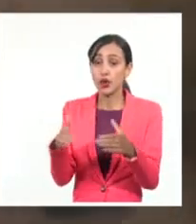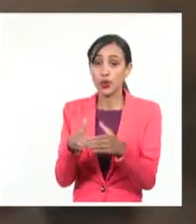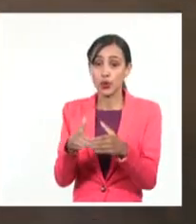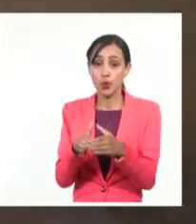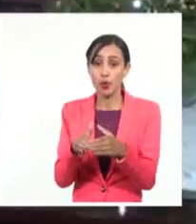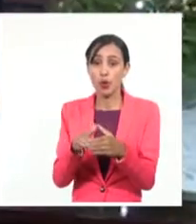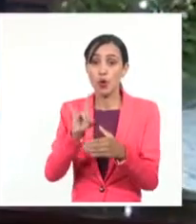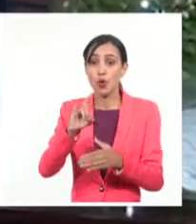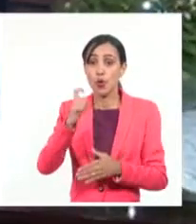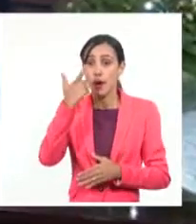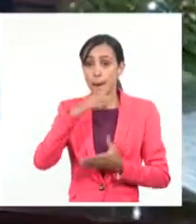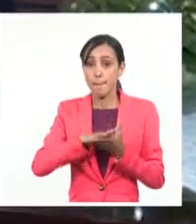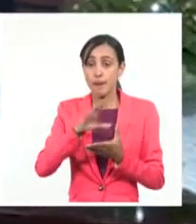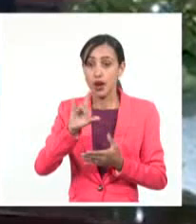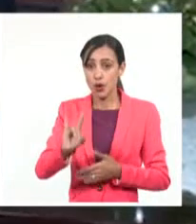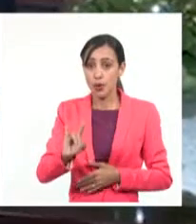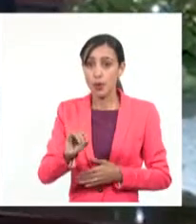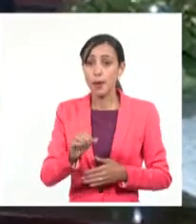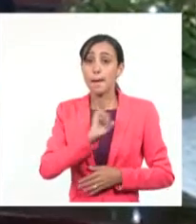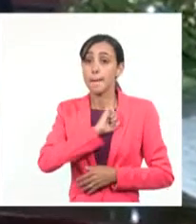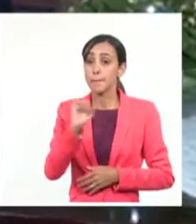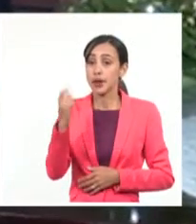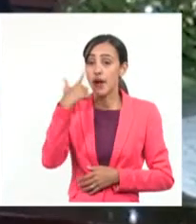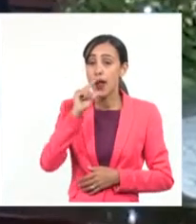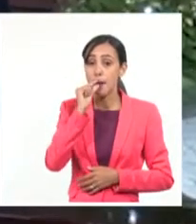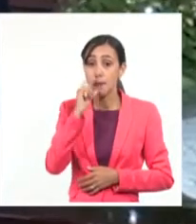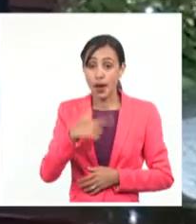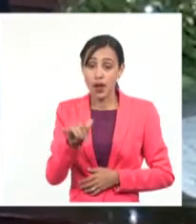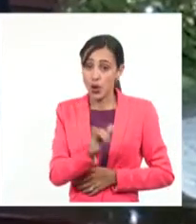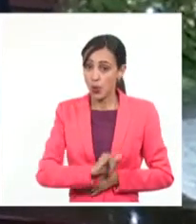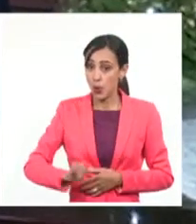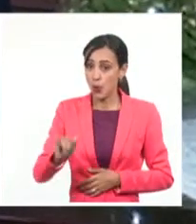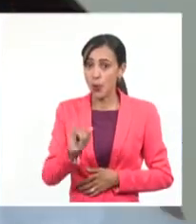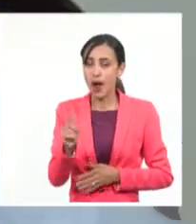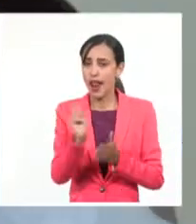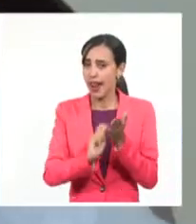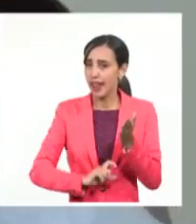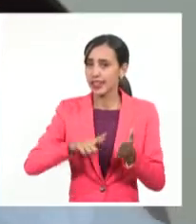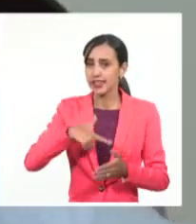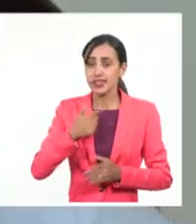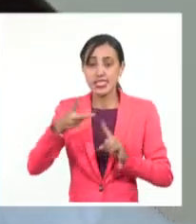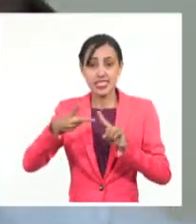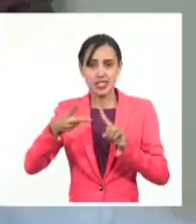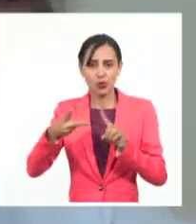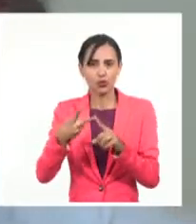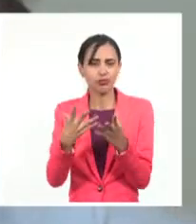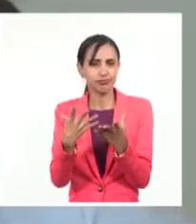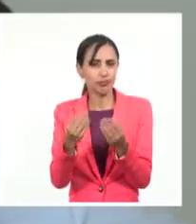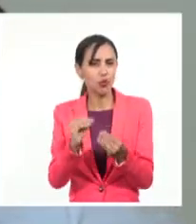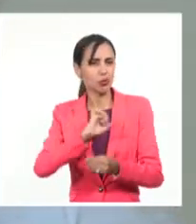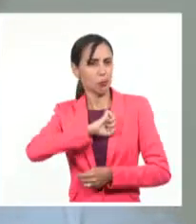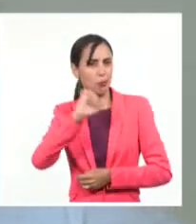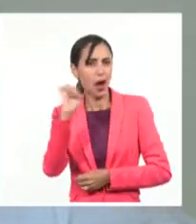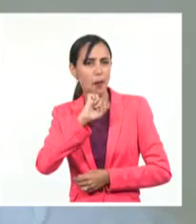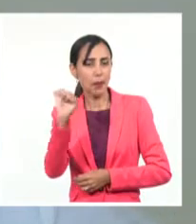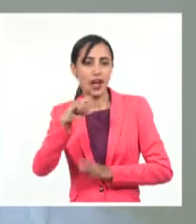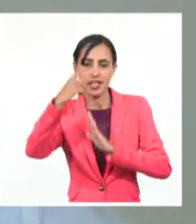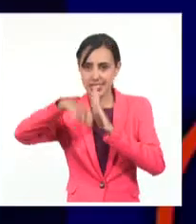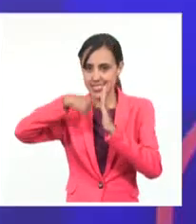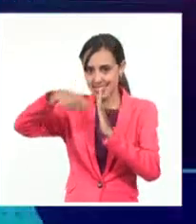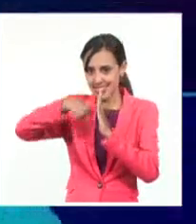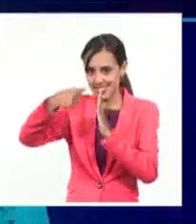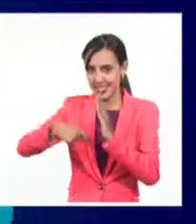entre sus premios está el alba de las letras y de las artes en su segunda edición y múltiples galardones cinematográficos